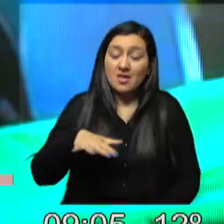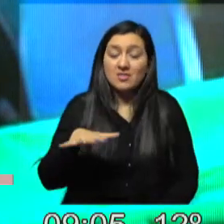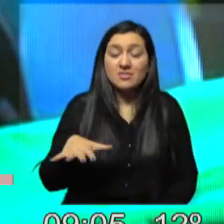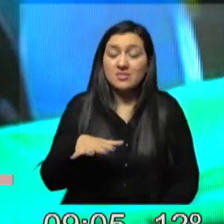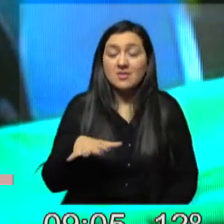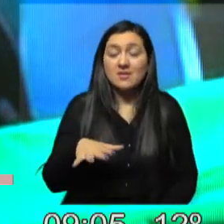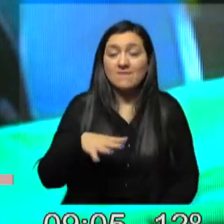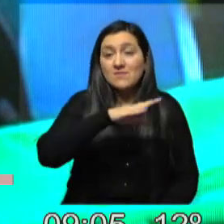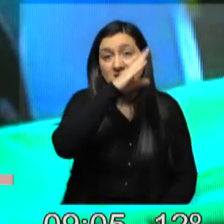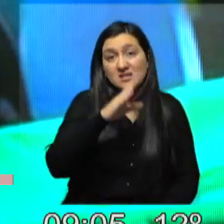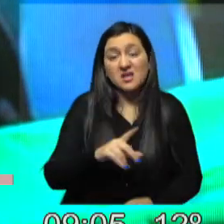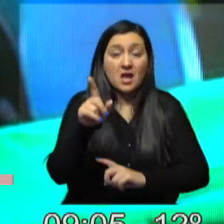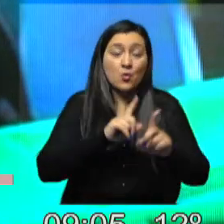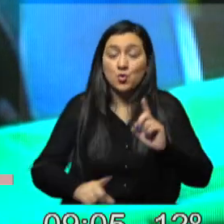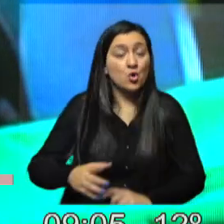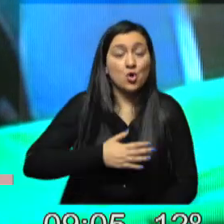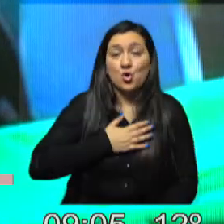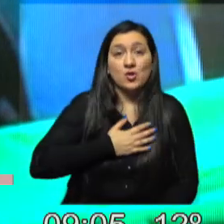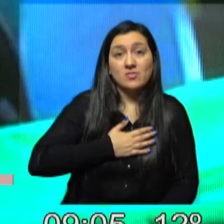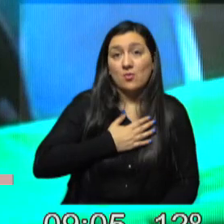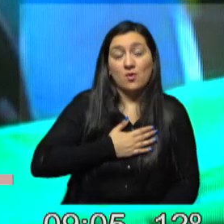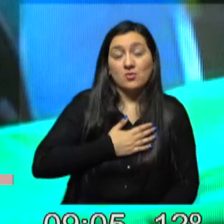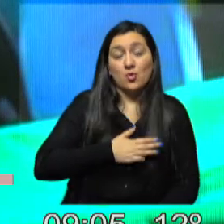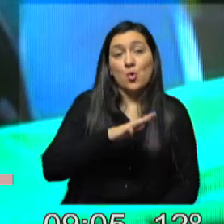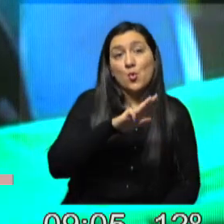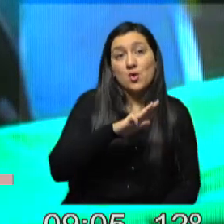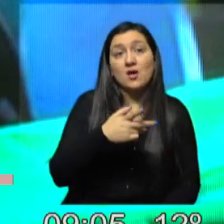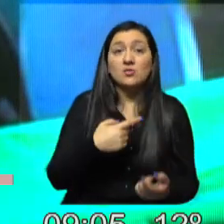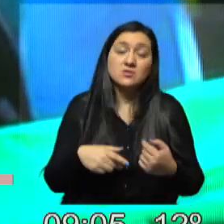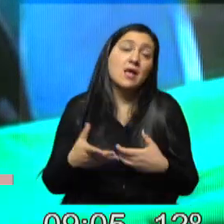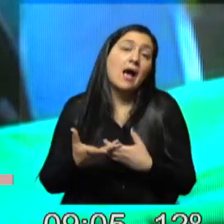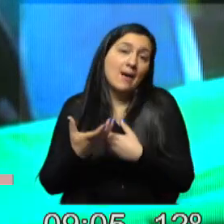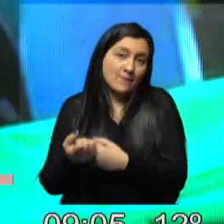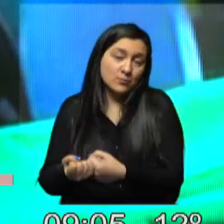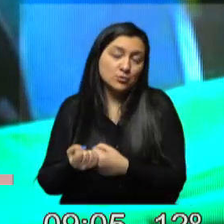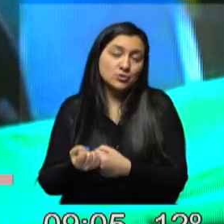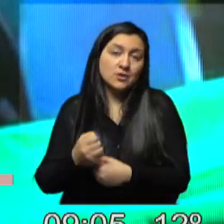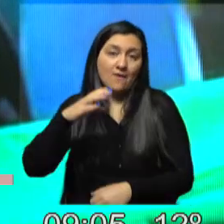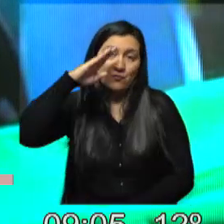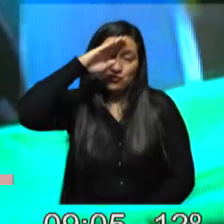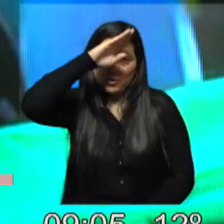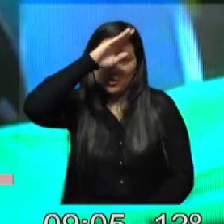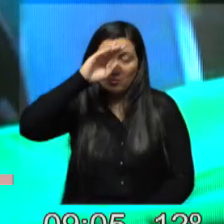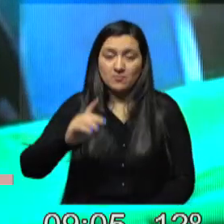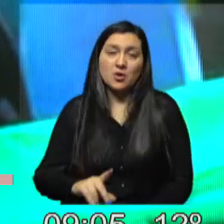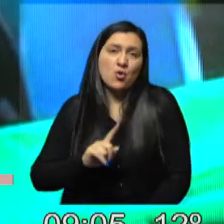PT, ¿no? de posición antipetista también sea un elemento estructurador de ese